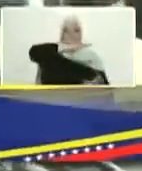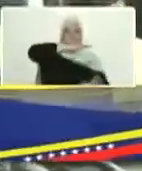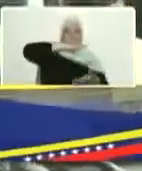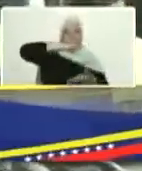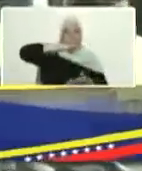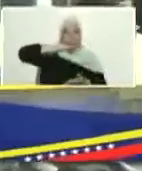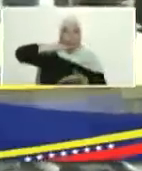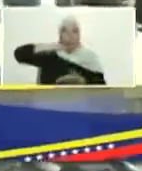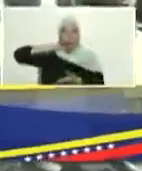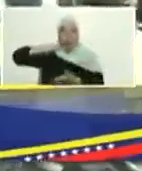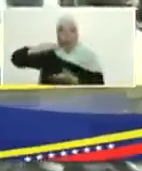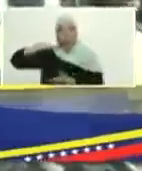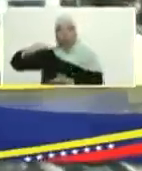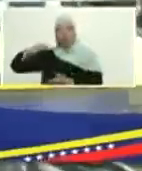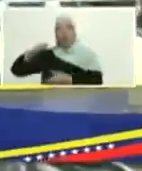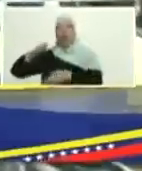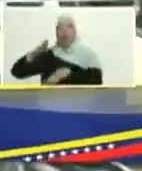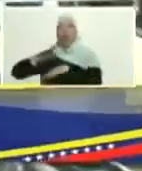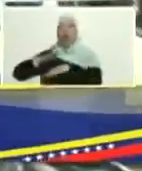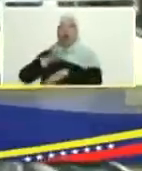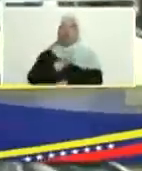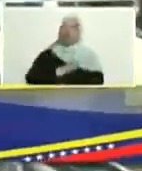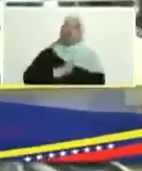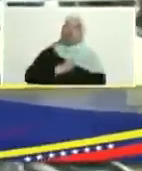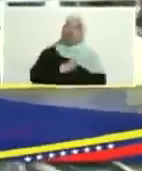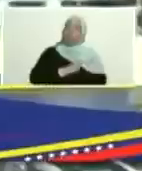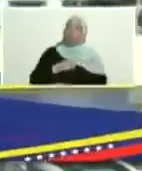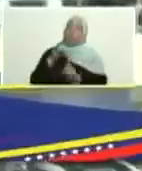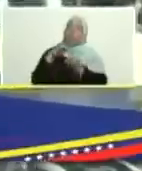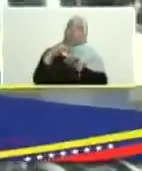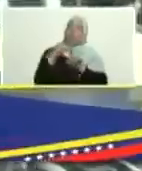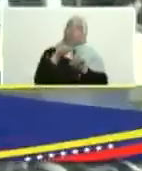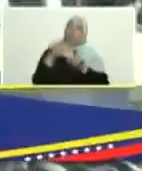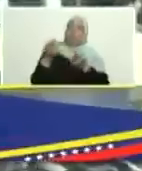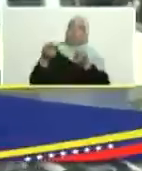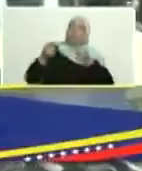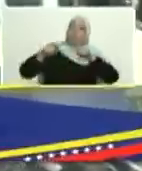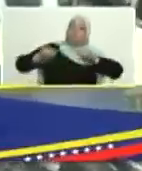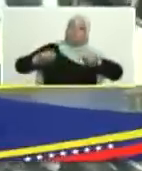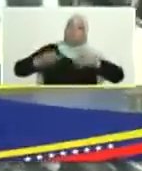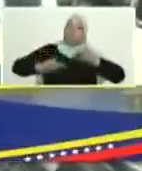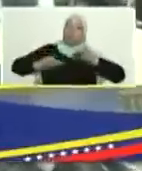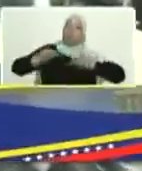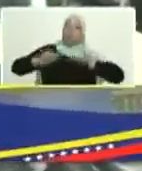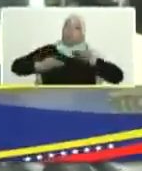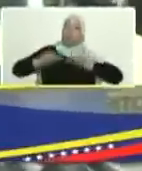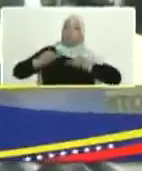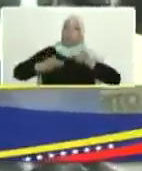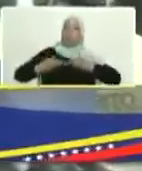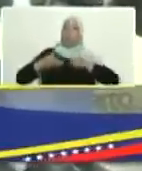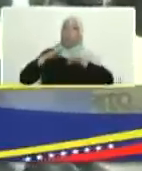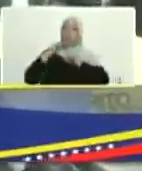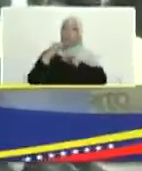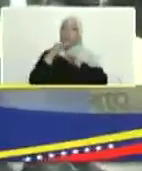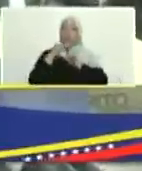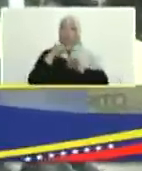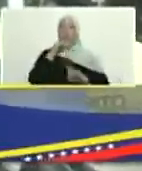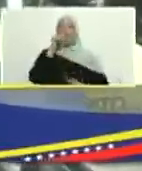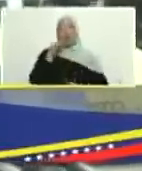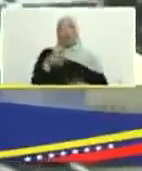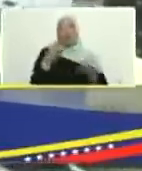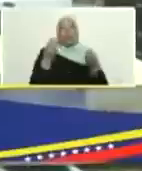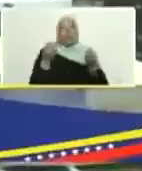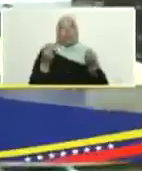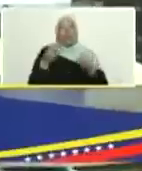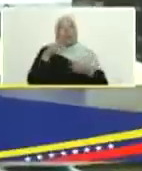Lastimosamente, con la guerra económica que le lanzaron al pueblo venezolano, no solamente lastimó al venezolano a pie, muchas